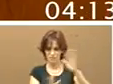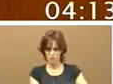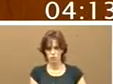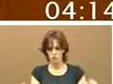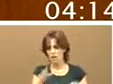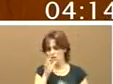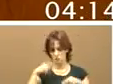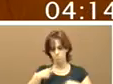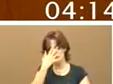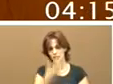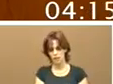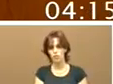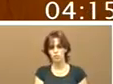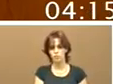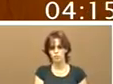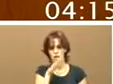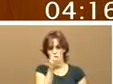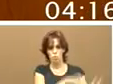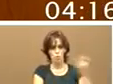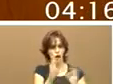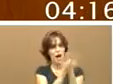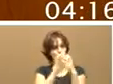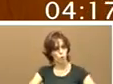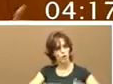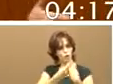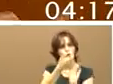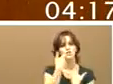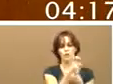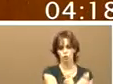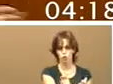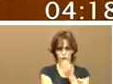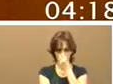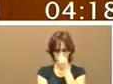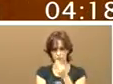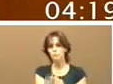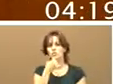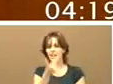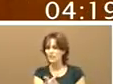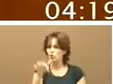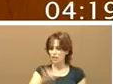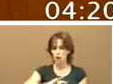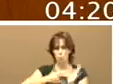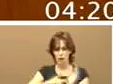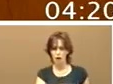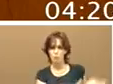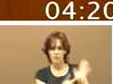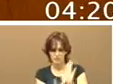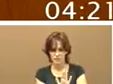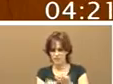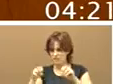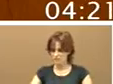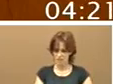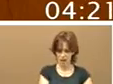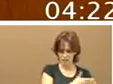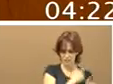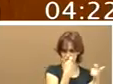busquemos el acuerdo con el sector y yo no he dicho aquí que venga a traer un plan al Parlamento sin consensuarlo